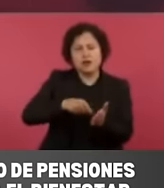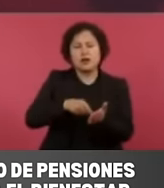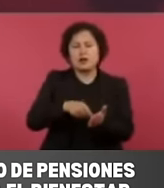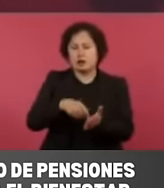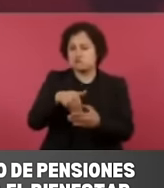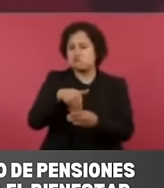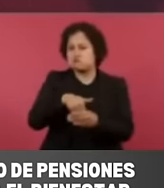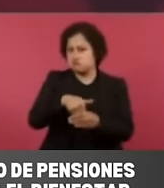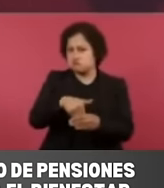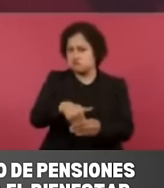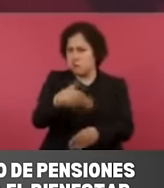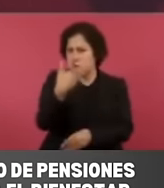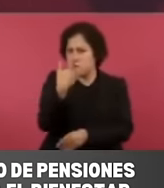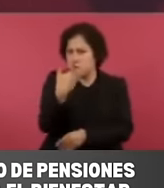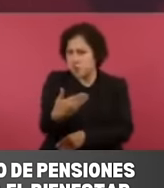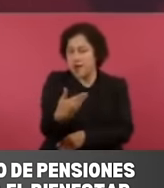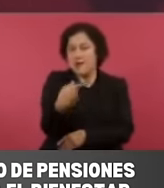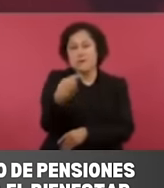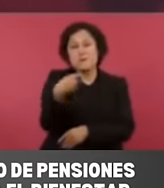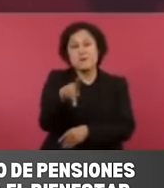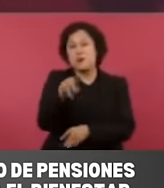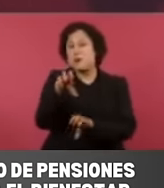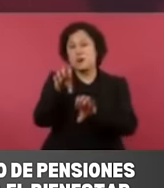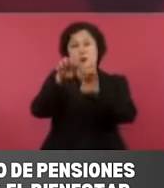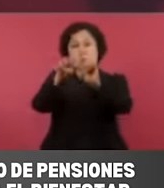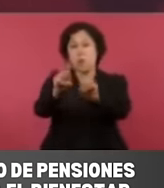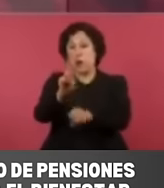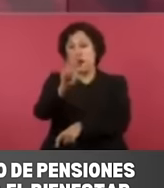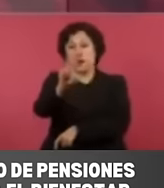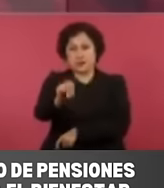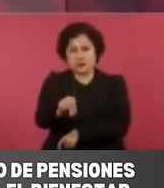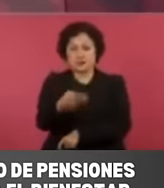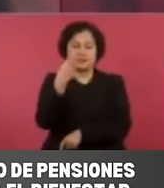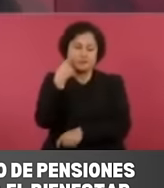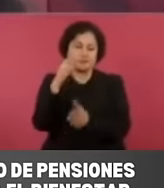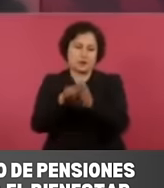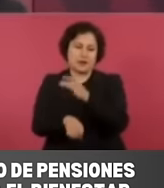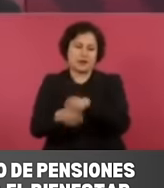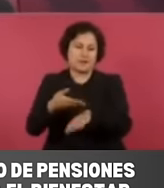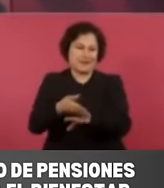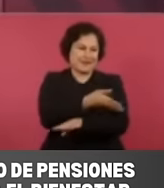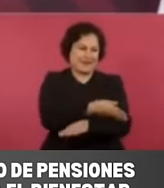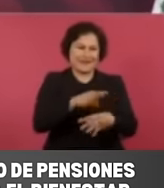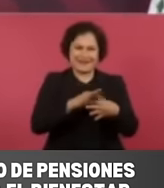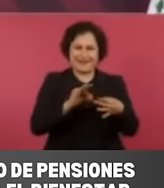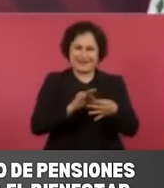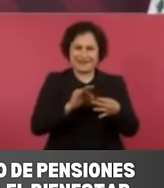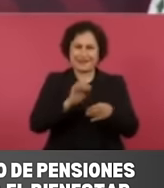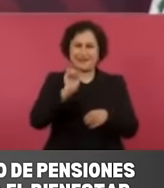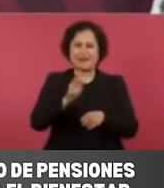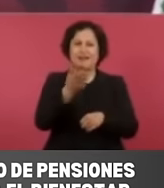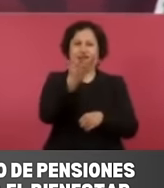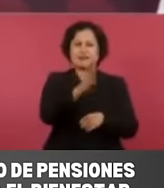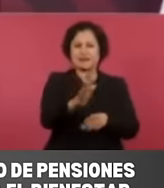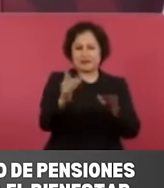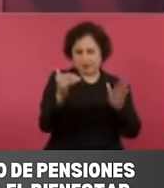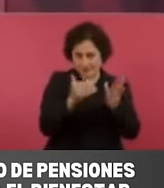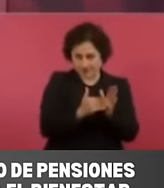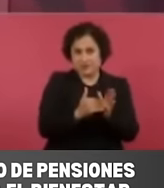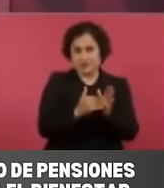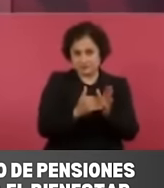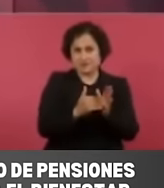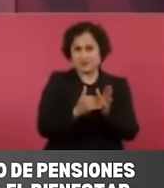Si estamos hablando del ejemplo de 10,000, con lo que hemos hecho va a significar